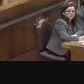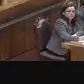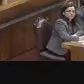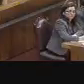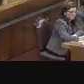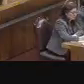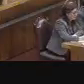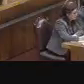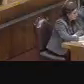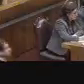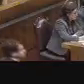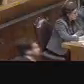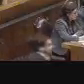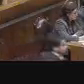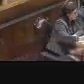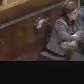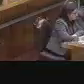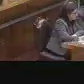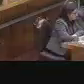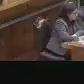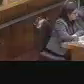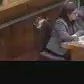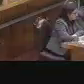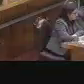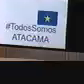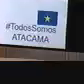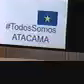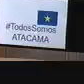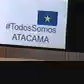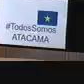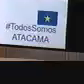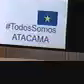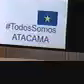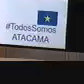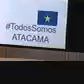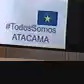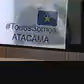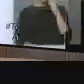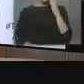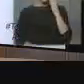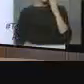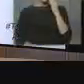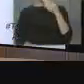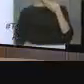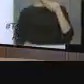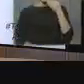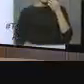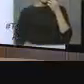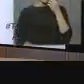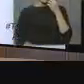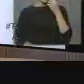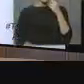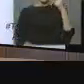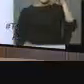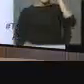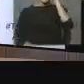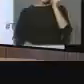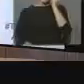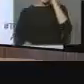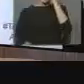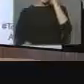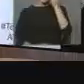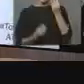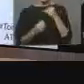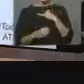con el legítimo respeto que me merecen las opiniones de quienes me han antecedido en el uso de la palabra, cuesta entender